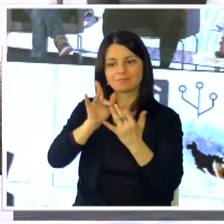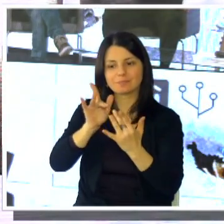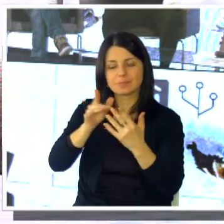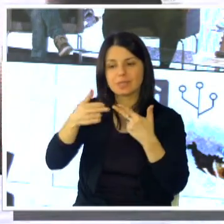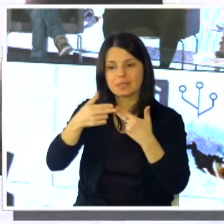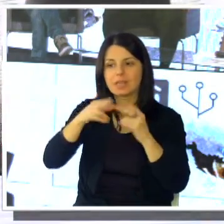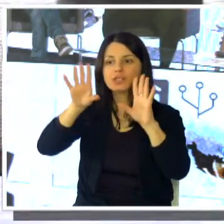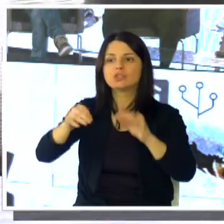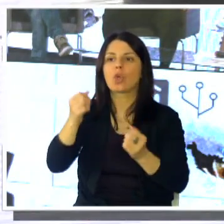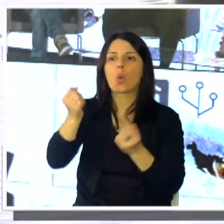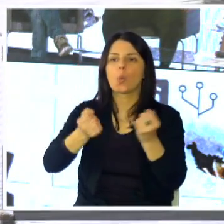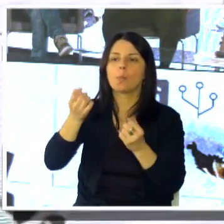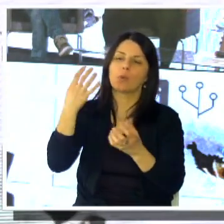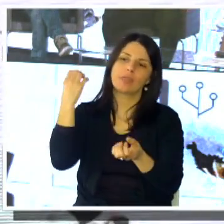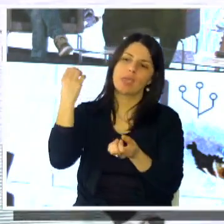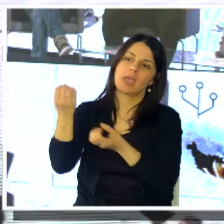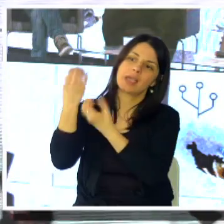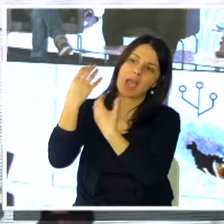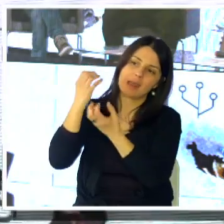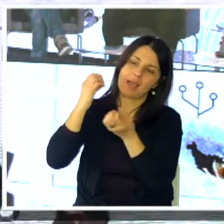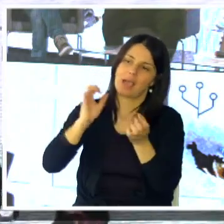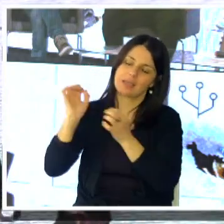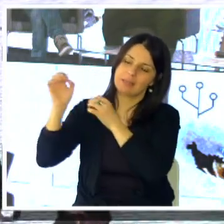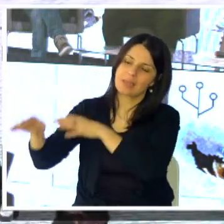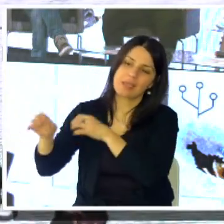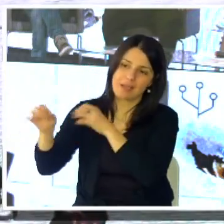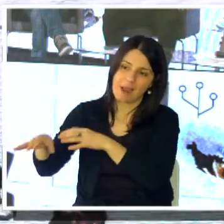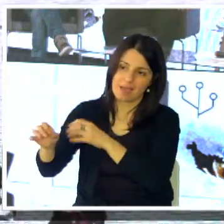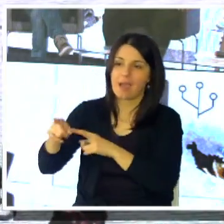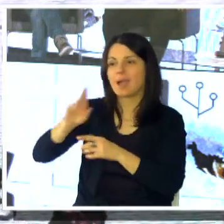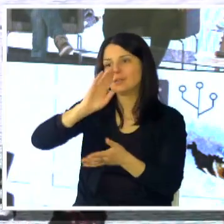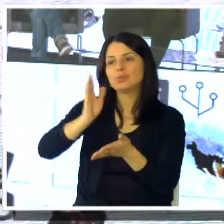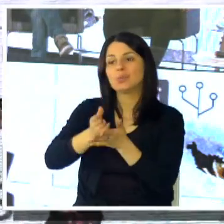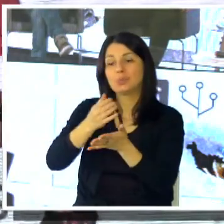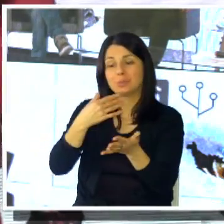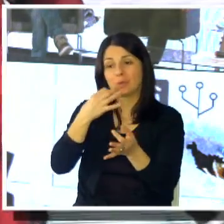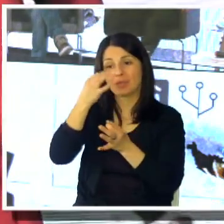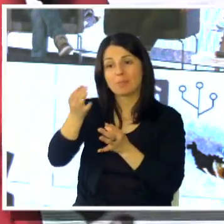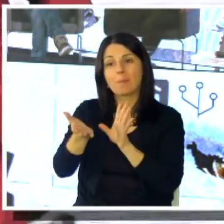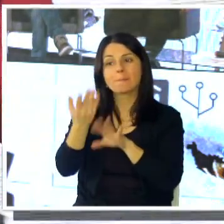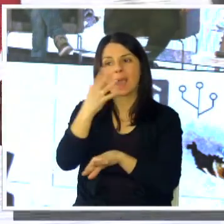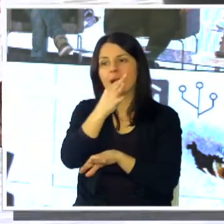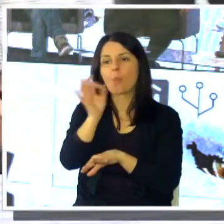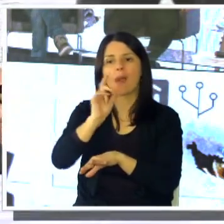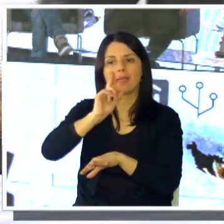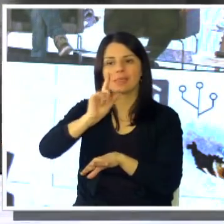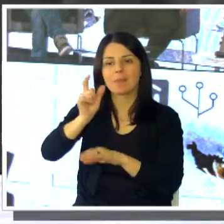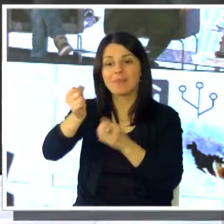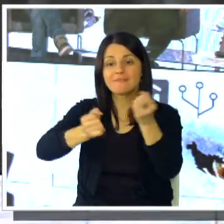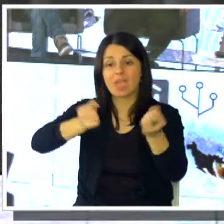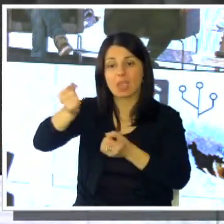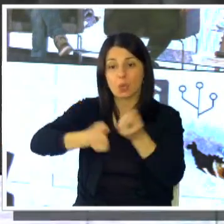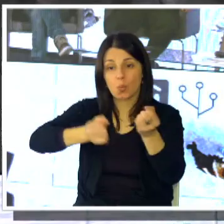de vehículos de carga, que ahí es el último caso que nombramos, más de 40.000